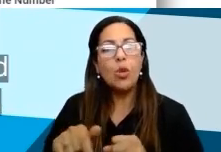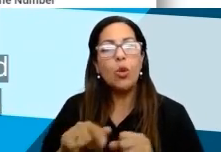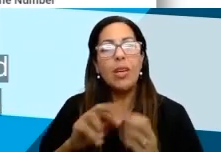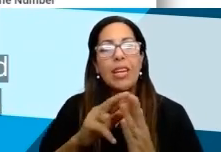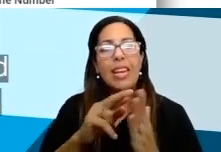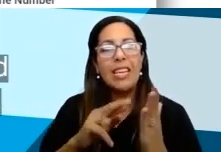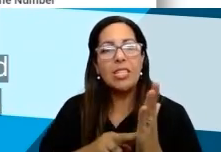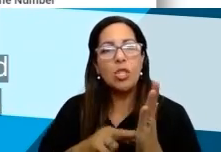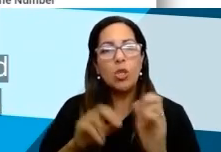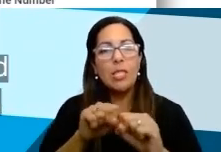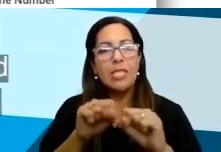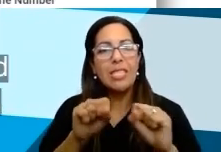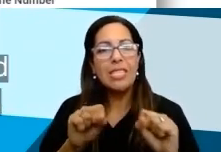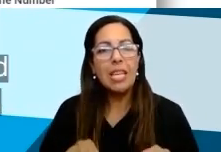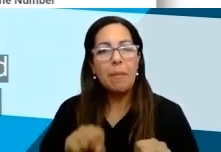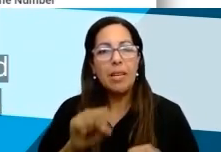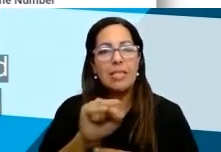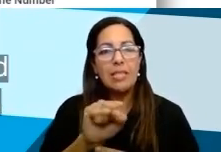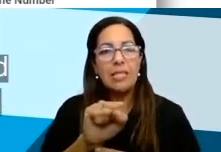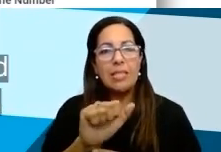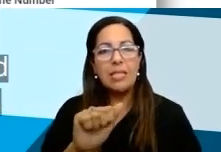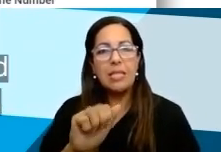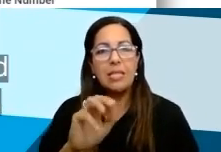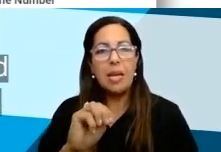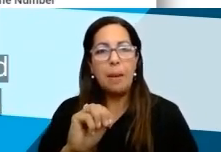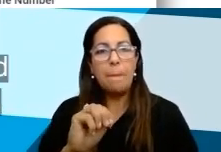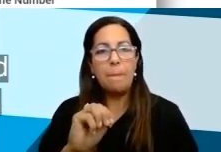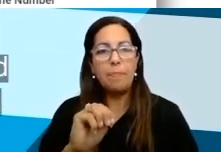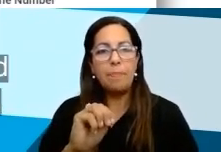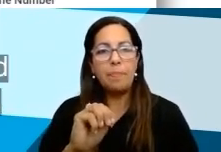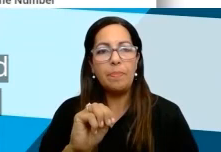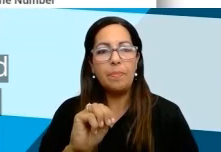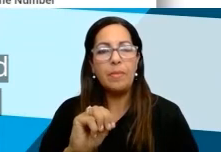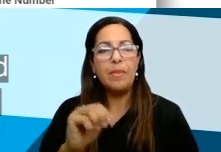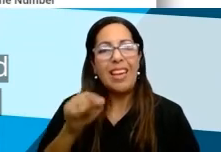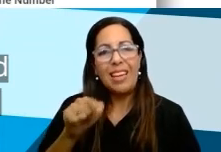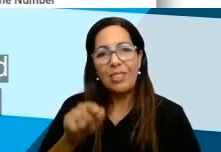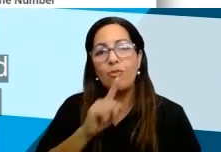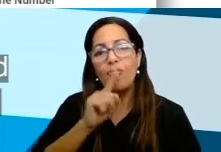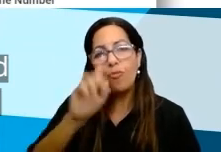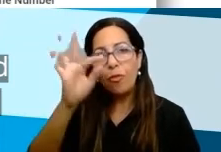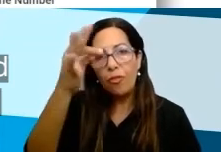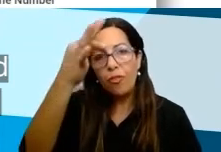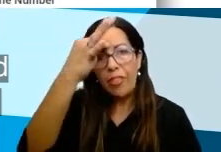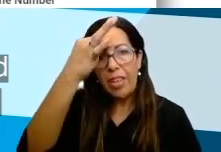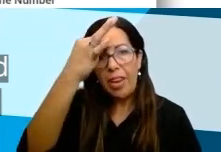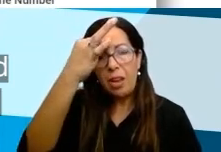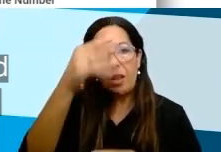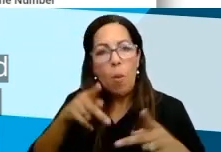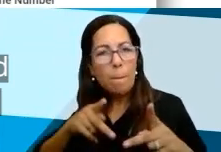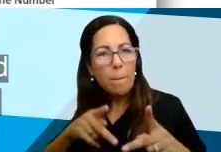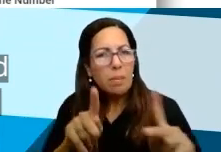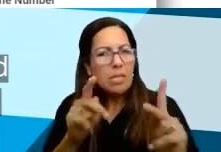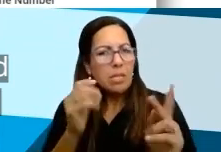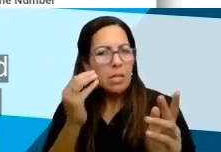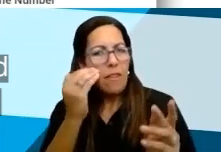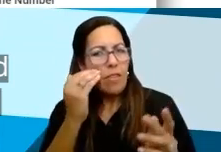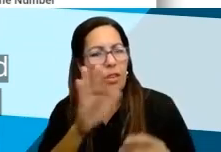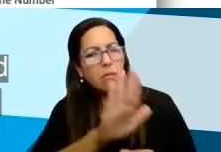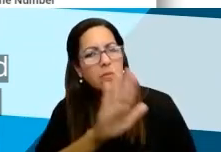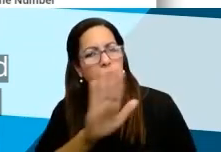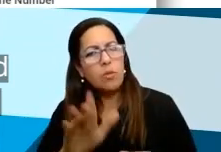el portal SAM, que es un portal federal, para identificar las